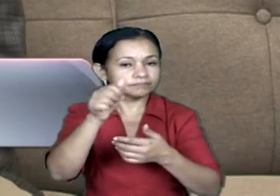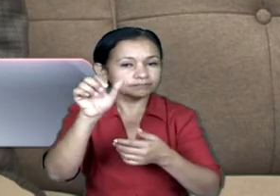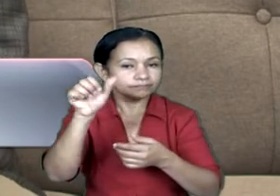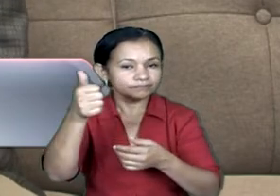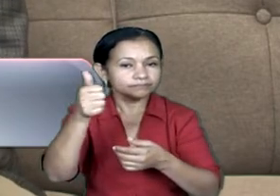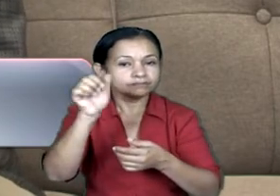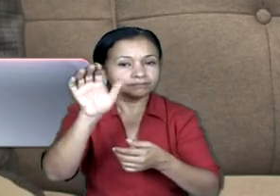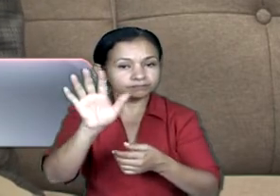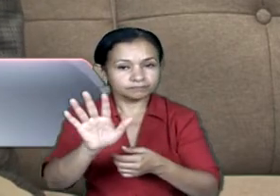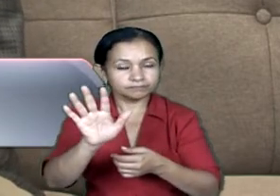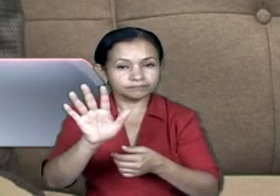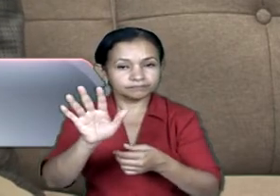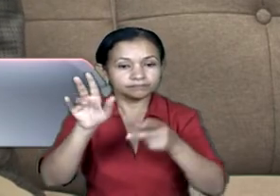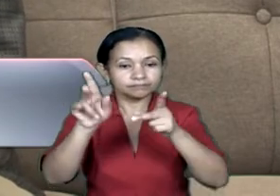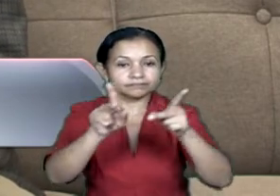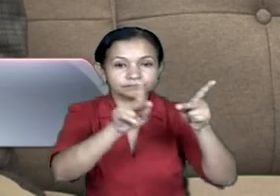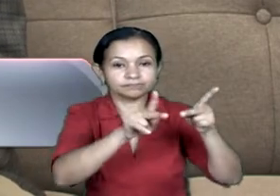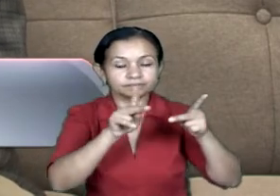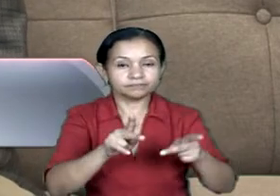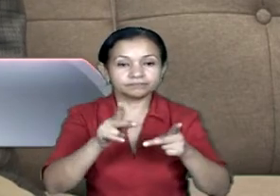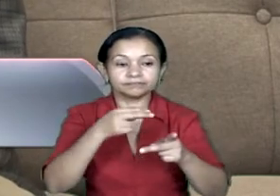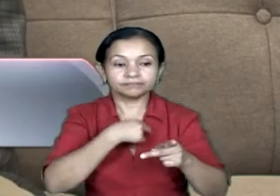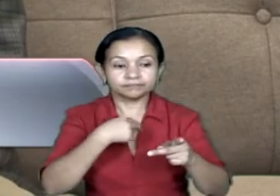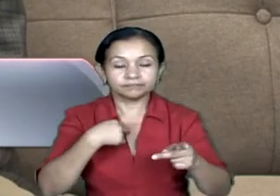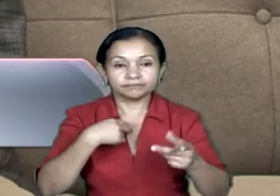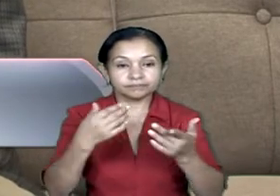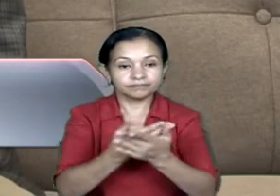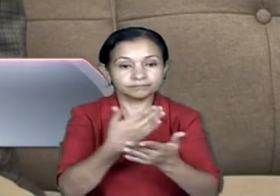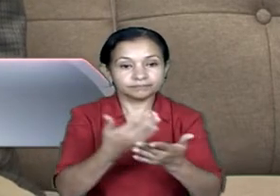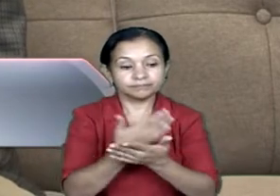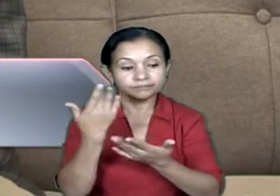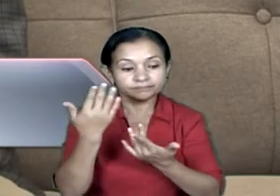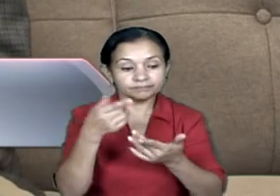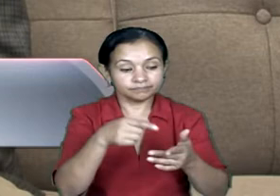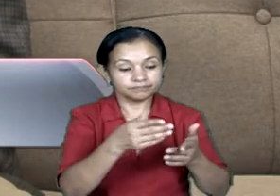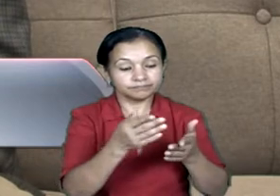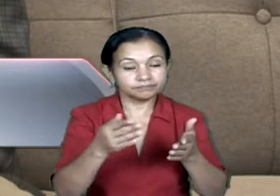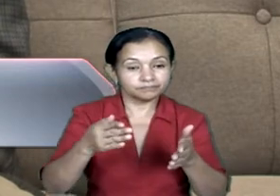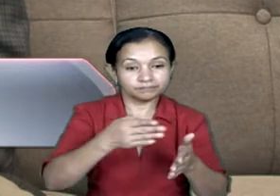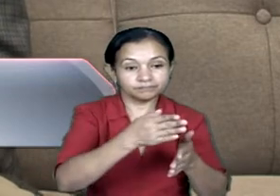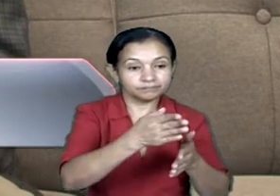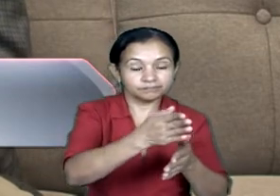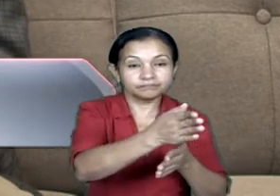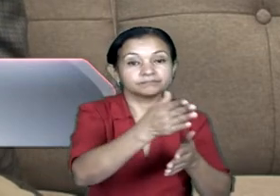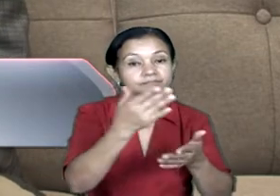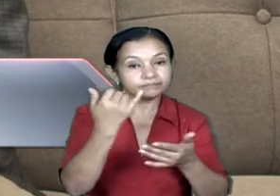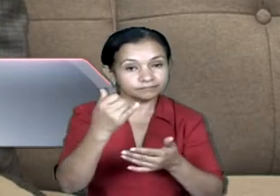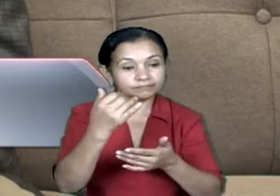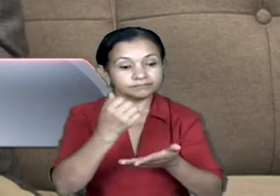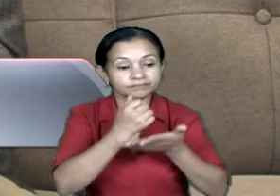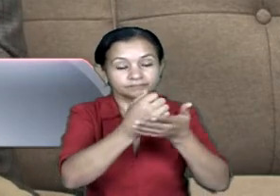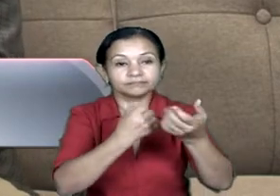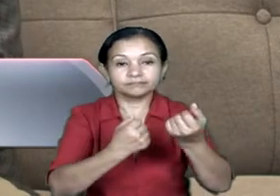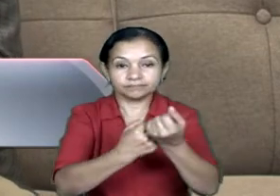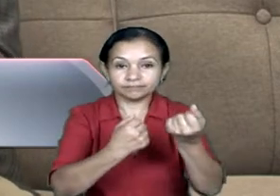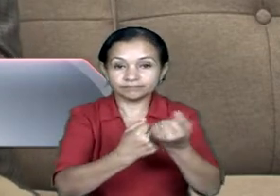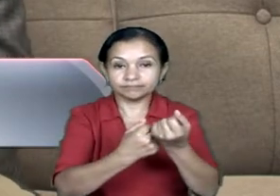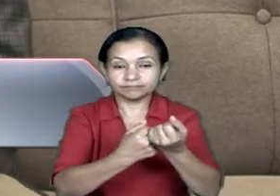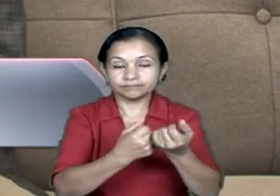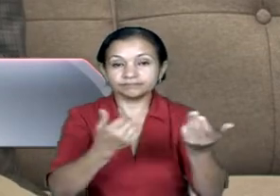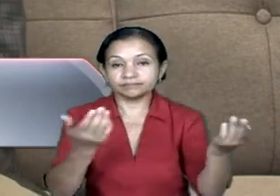65 cultivadores de peces, ¿no? Protagonistas en este momento que van a ser beneficiados. Actualmente, sí. Y no, ese es